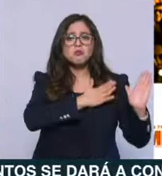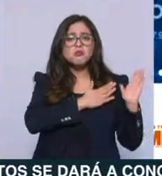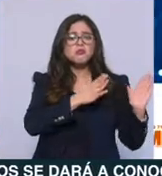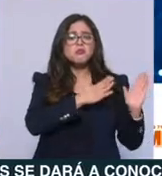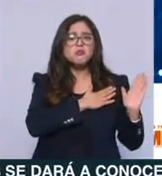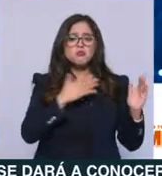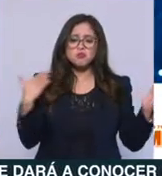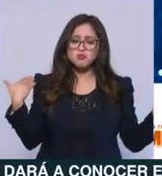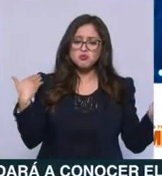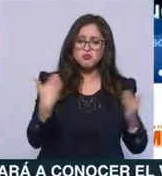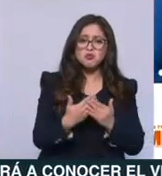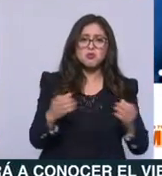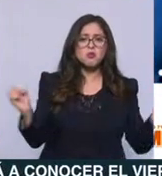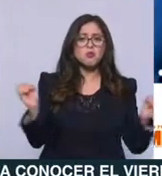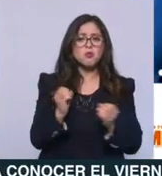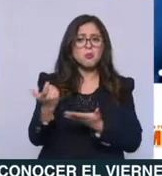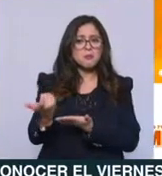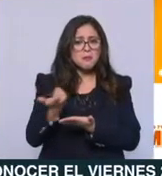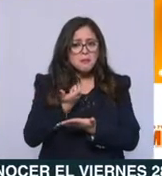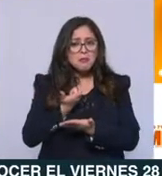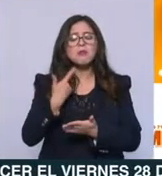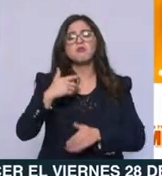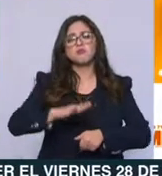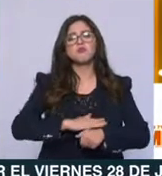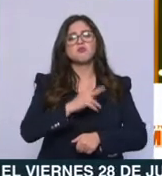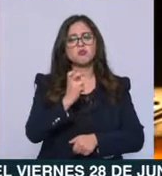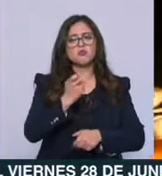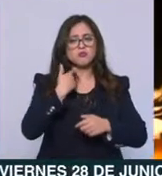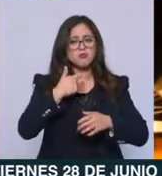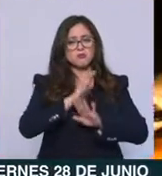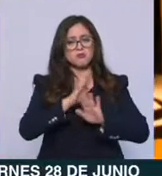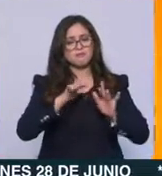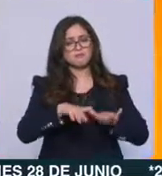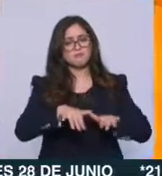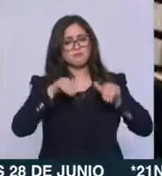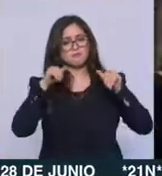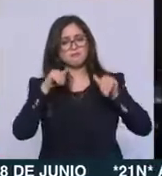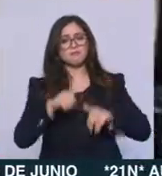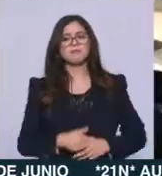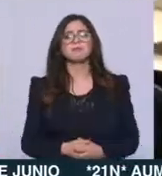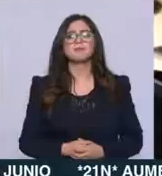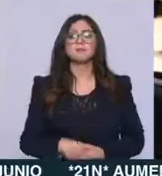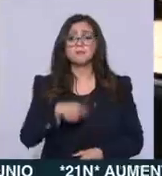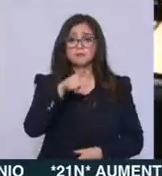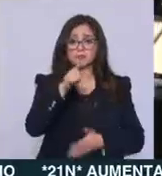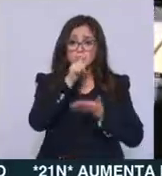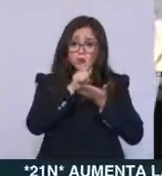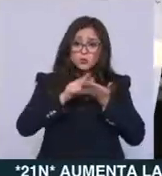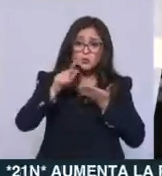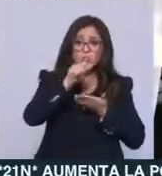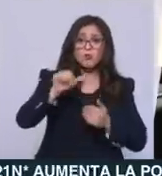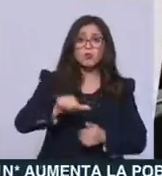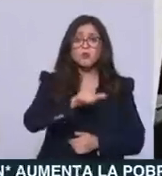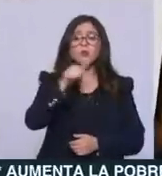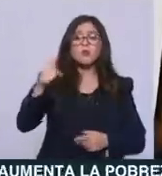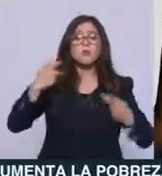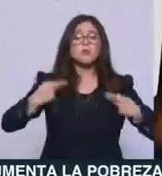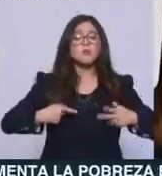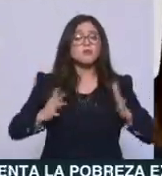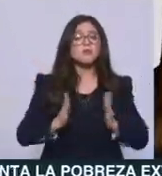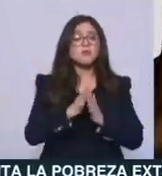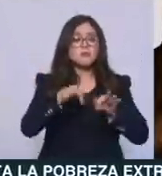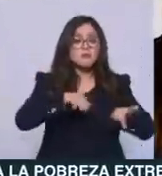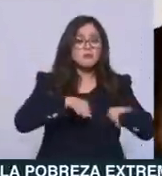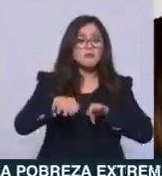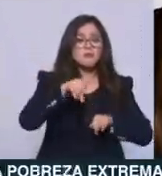han dejado sin paraguas. Por ello me retiro de réplicas. A raíz de este tuit, otros colaboradores de la emisora hicieron